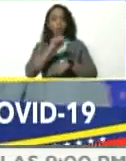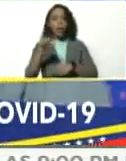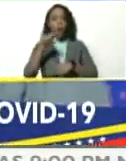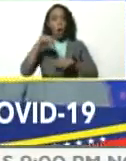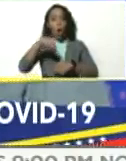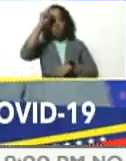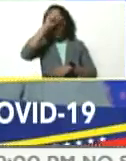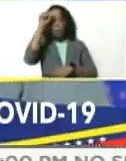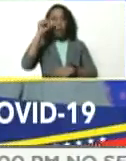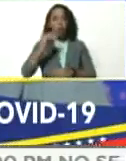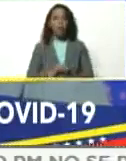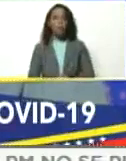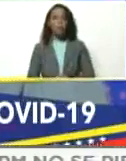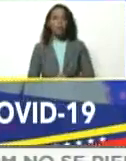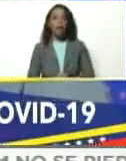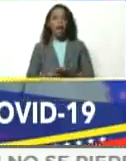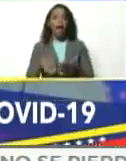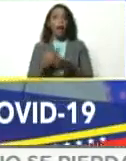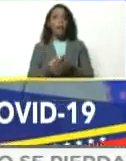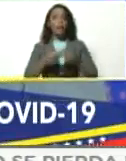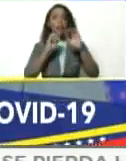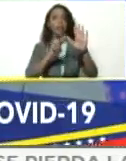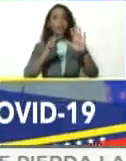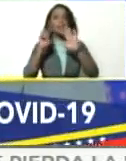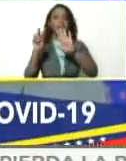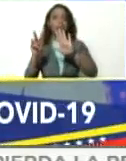domingo, al